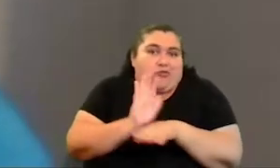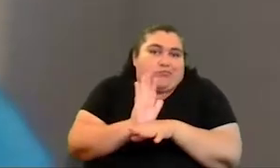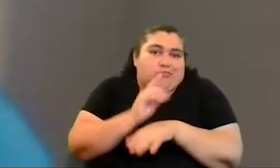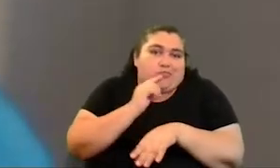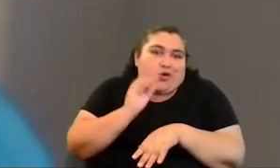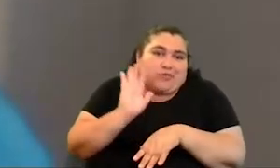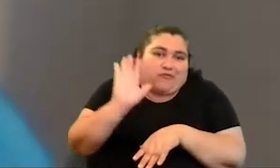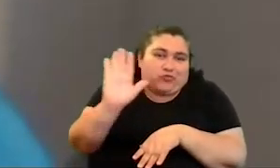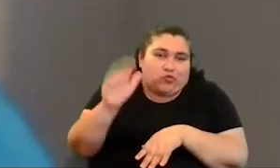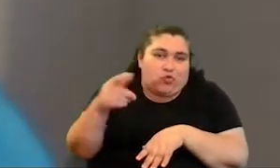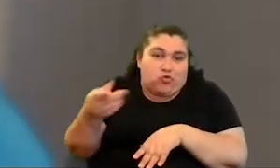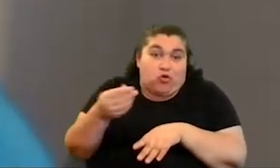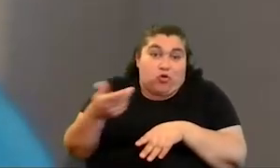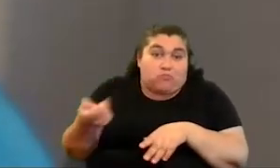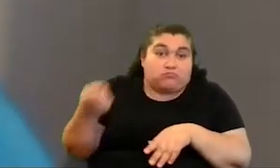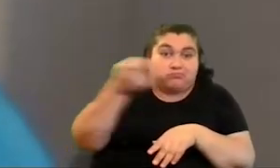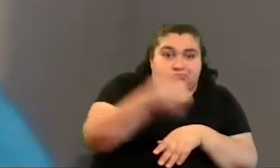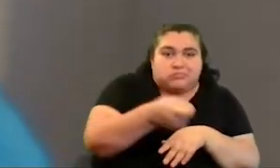dicha.